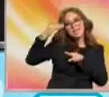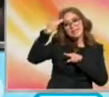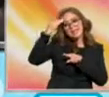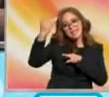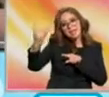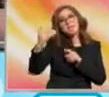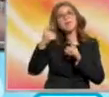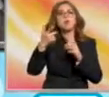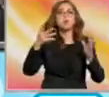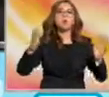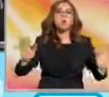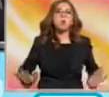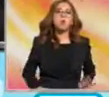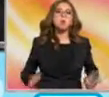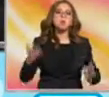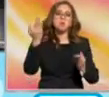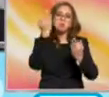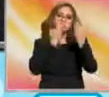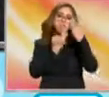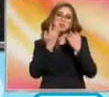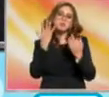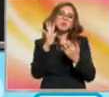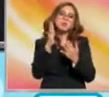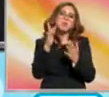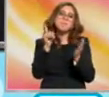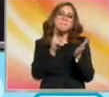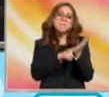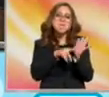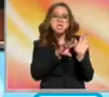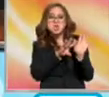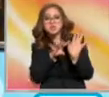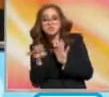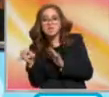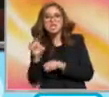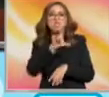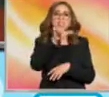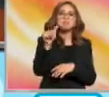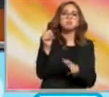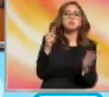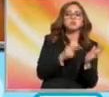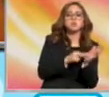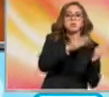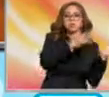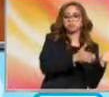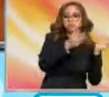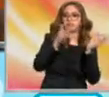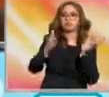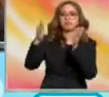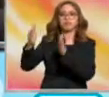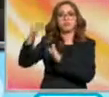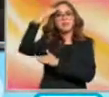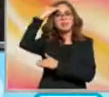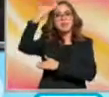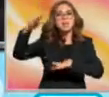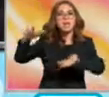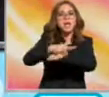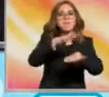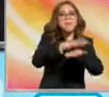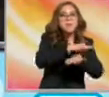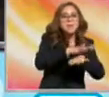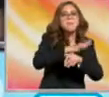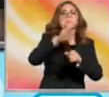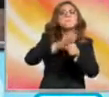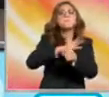Los 20, entonces más o menos como 1920 y tantos, a mí 2000, más o menos. Sí. Entonces, esa distancia en tiempo es la